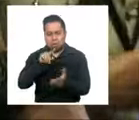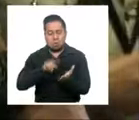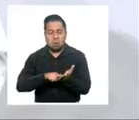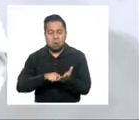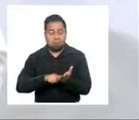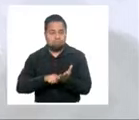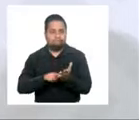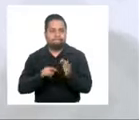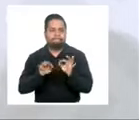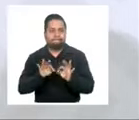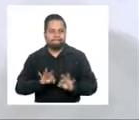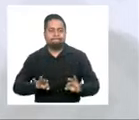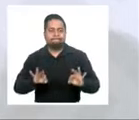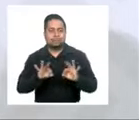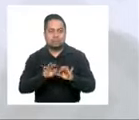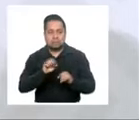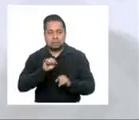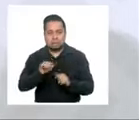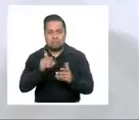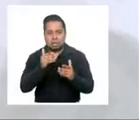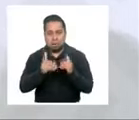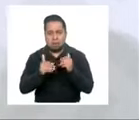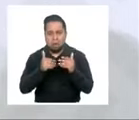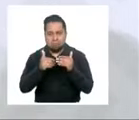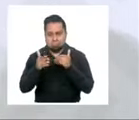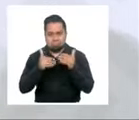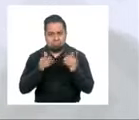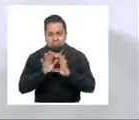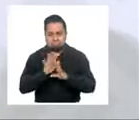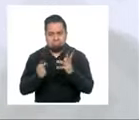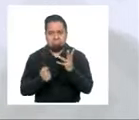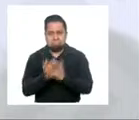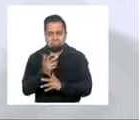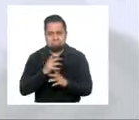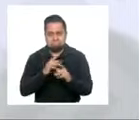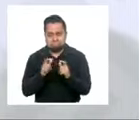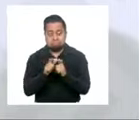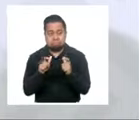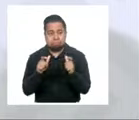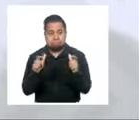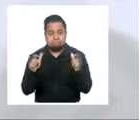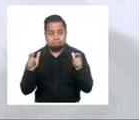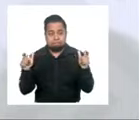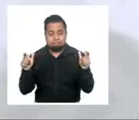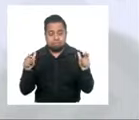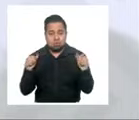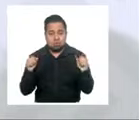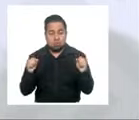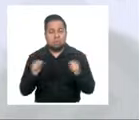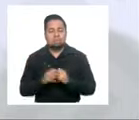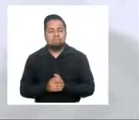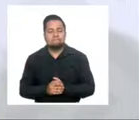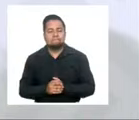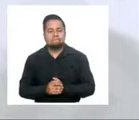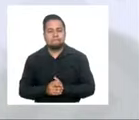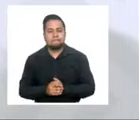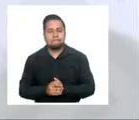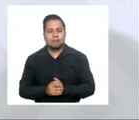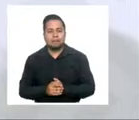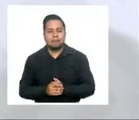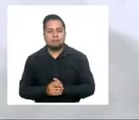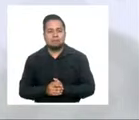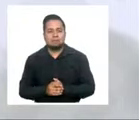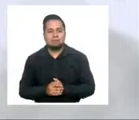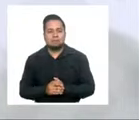muy importante. Y hoy se ha modernizado y ha venido creciendo enormemente. Y hay